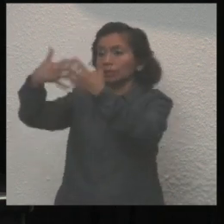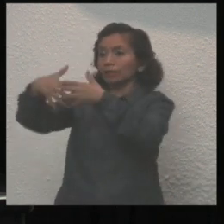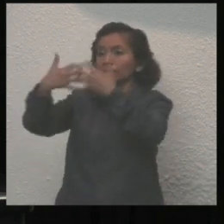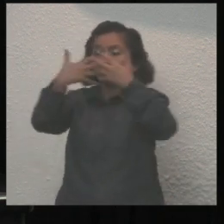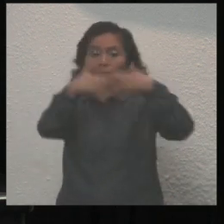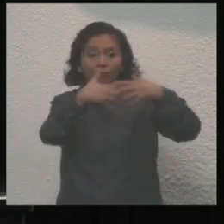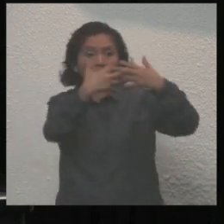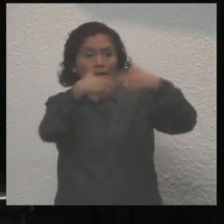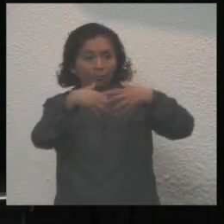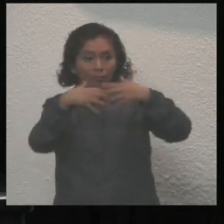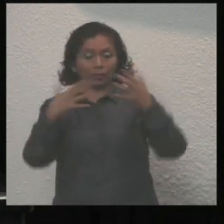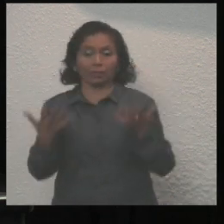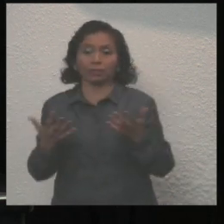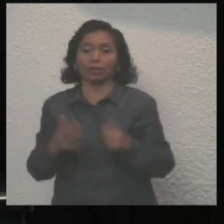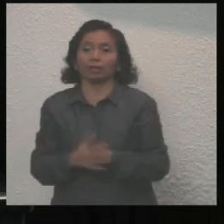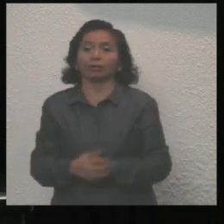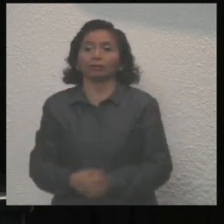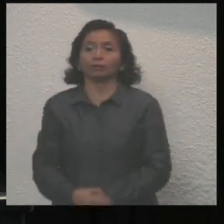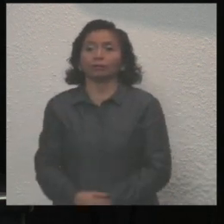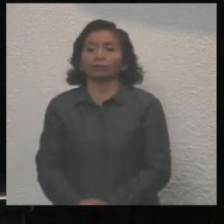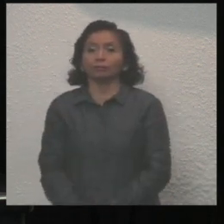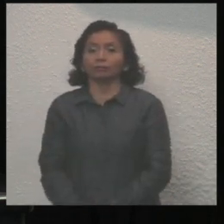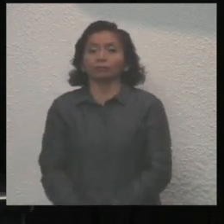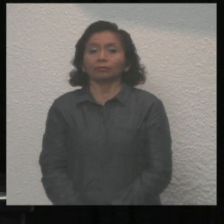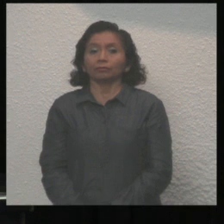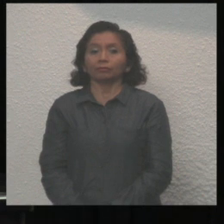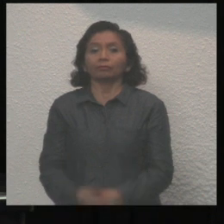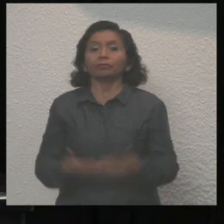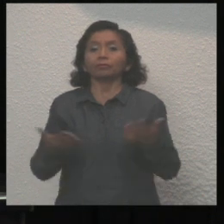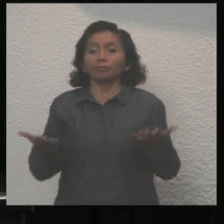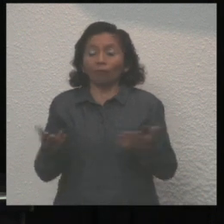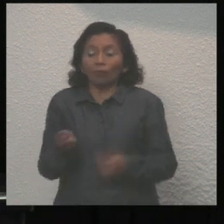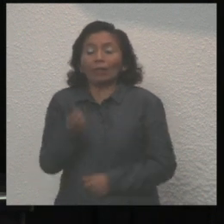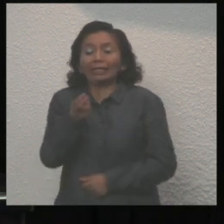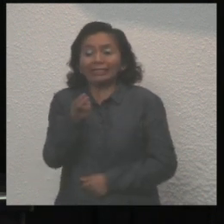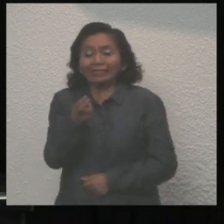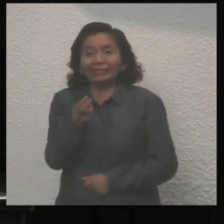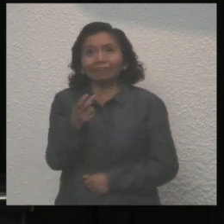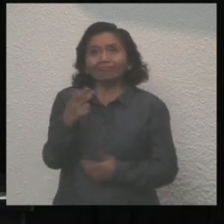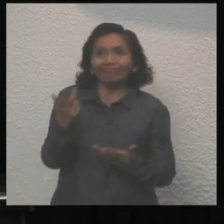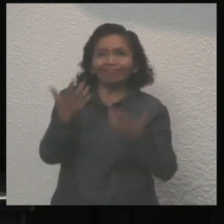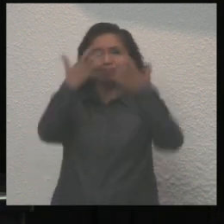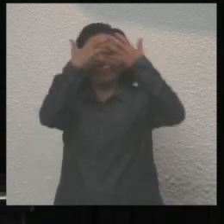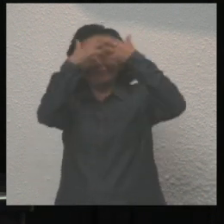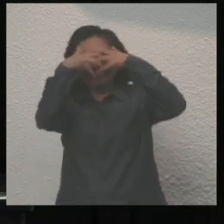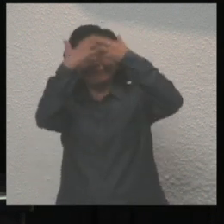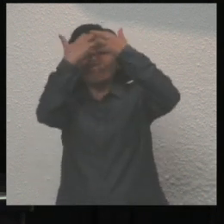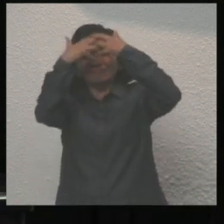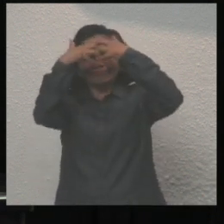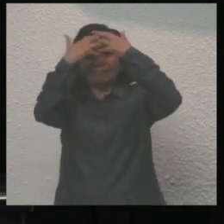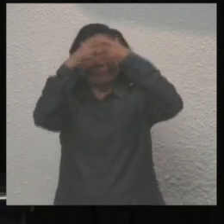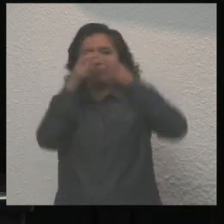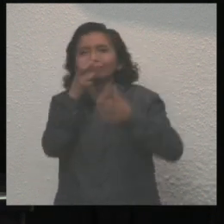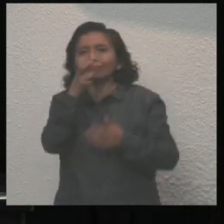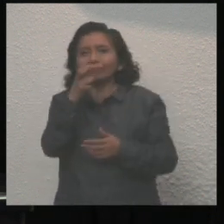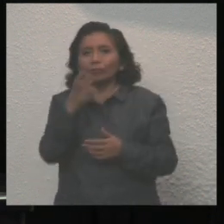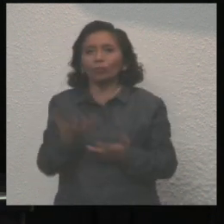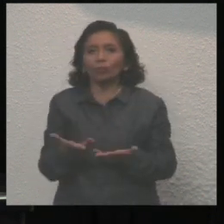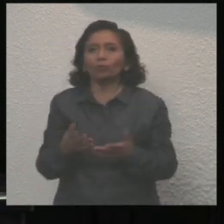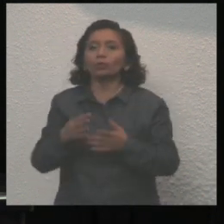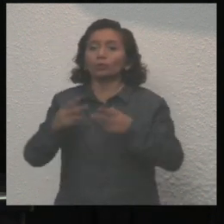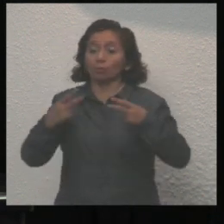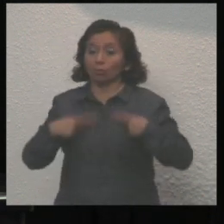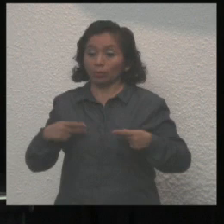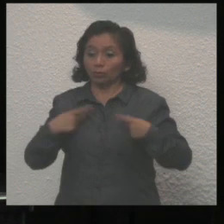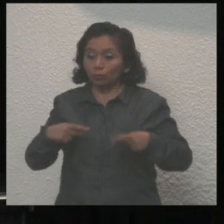los servicios más reconocidos. En este recorrido, mención especial merecen las y los trabajadores